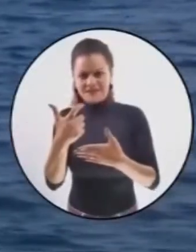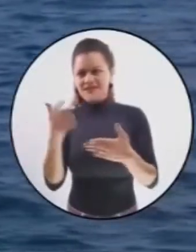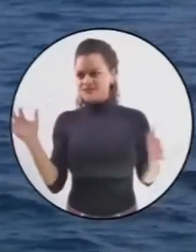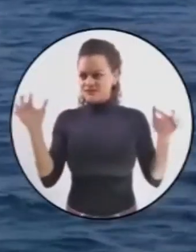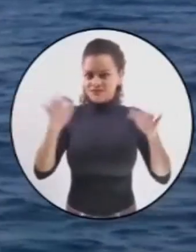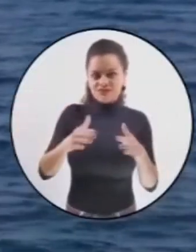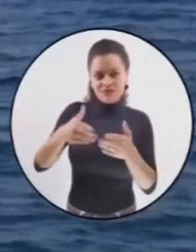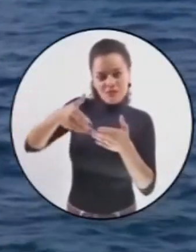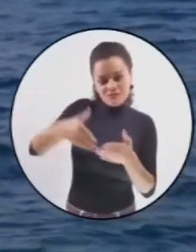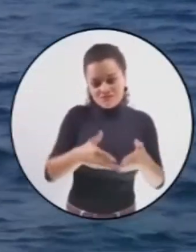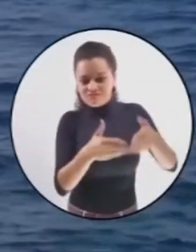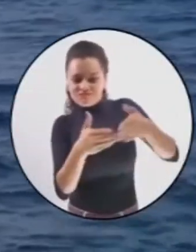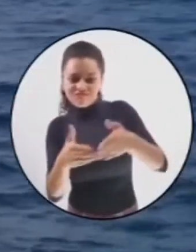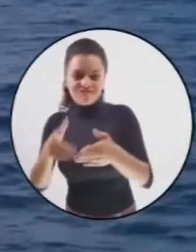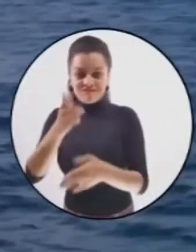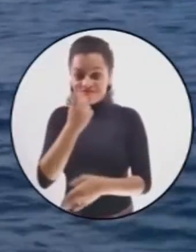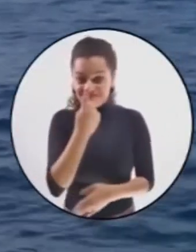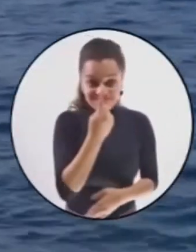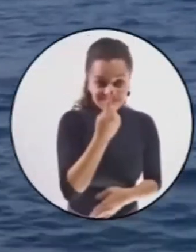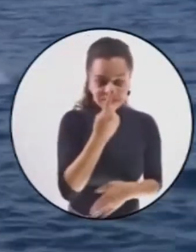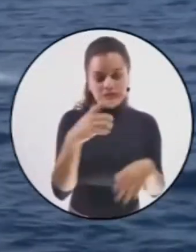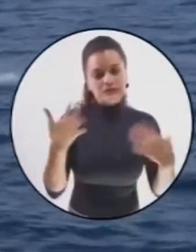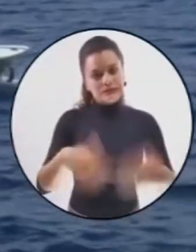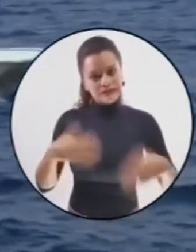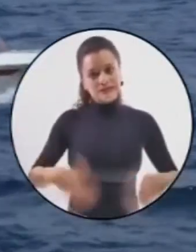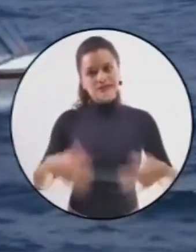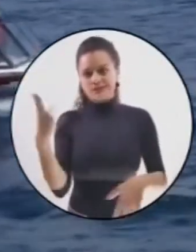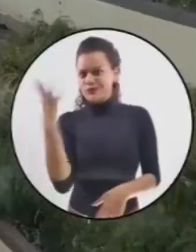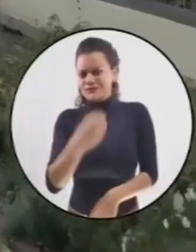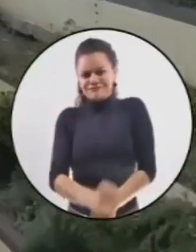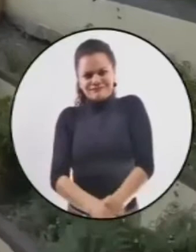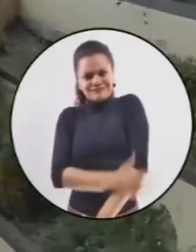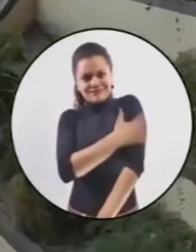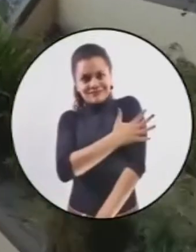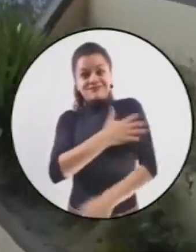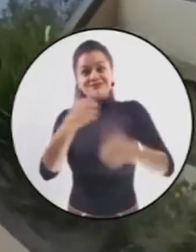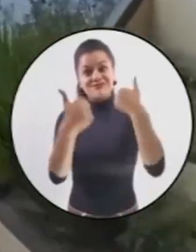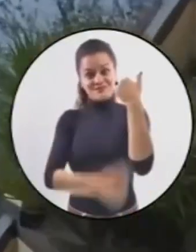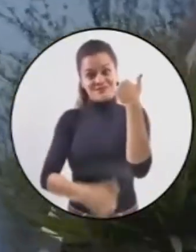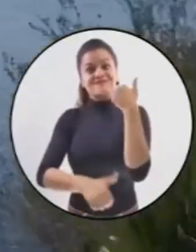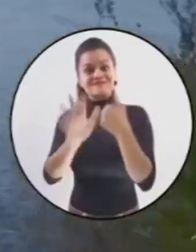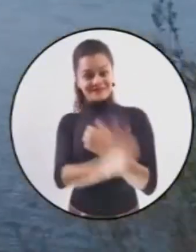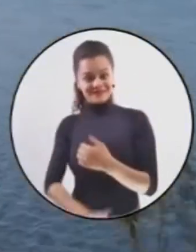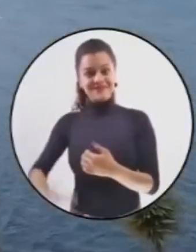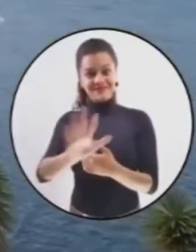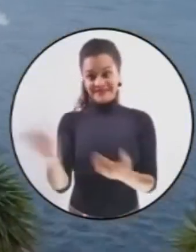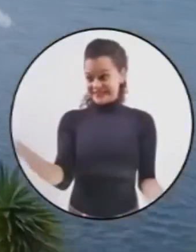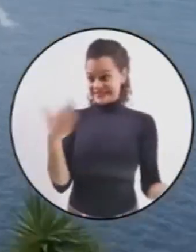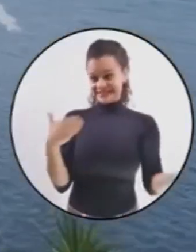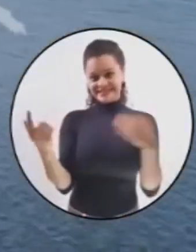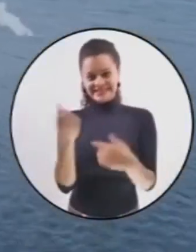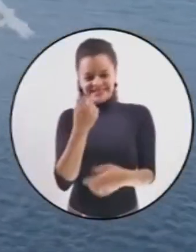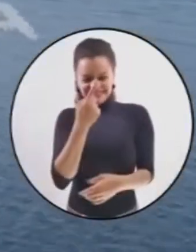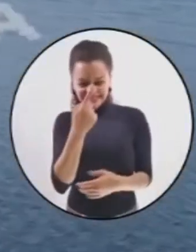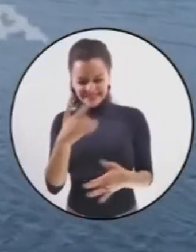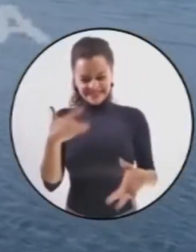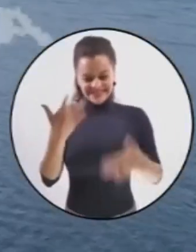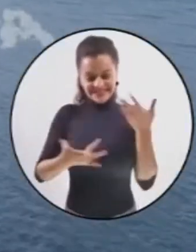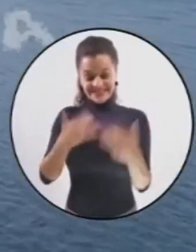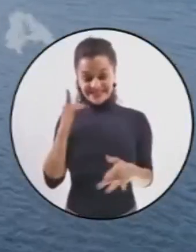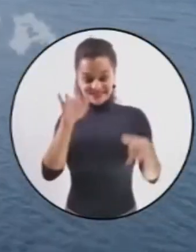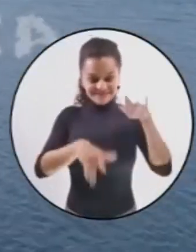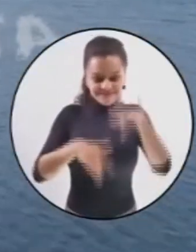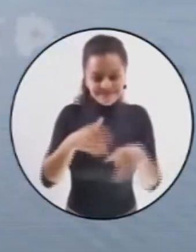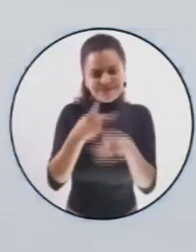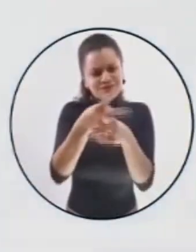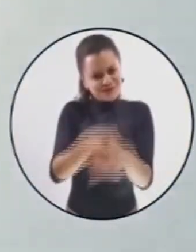sin duda una de las maravillas naturales del departamento de Boyacá. Disfrutémoslo y cuidémoslo, porque el lago de Tota